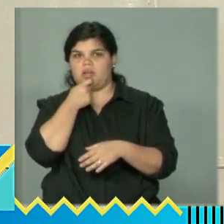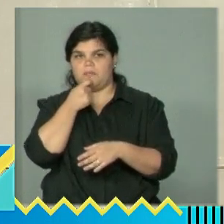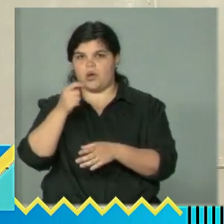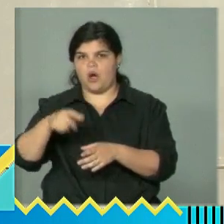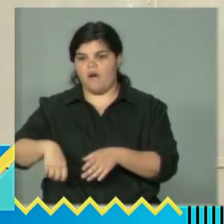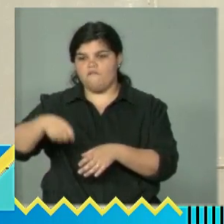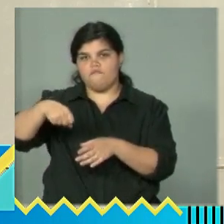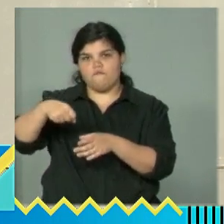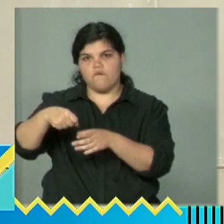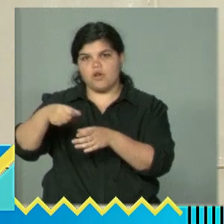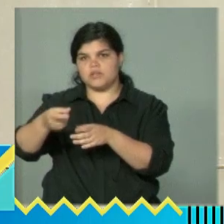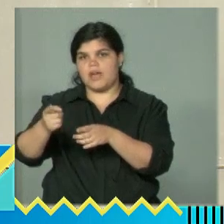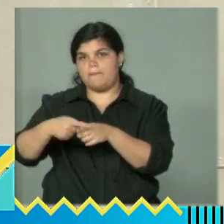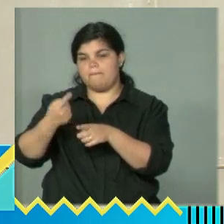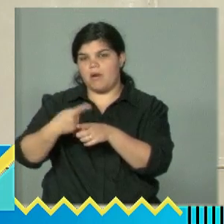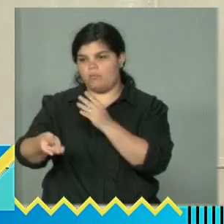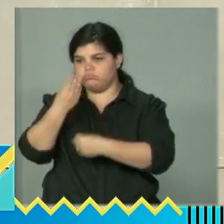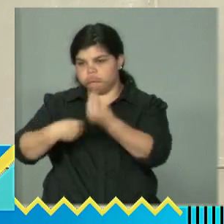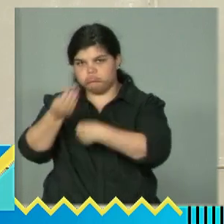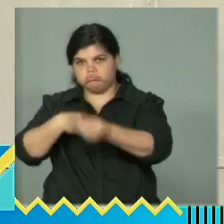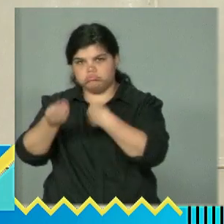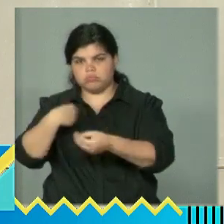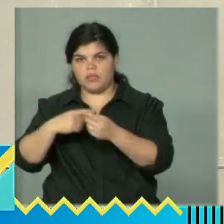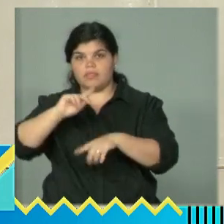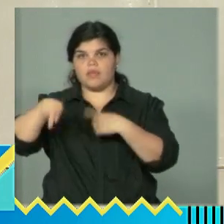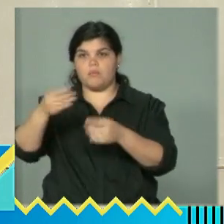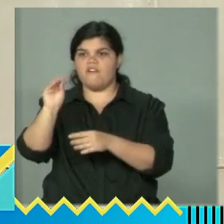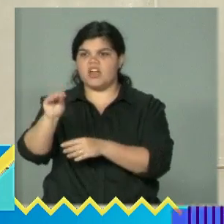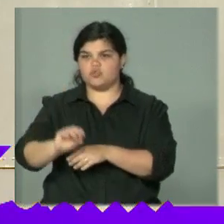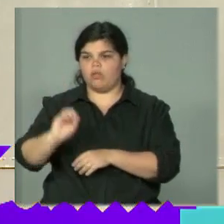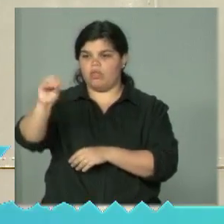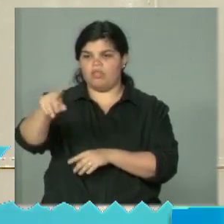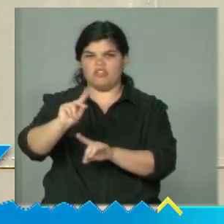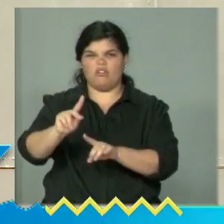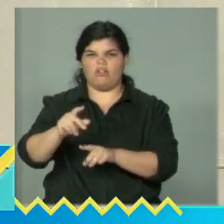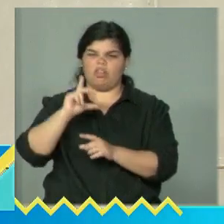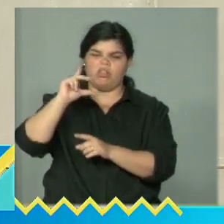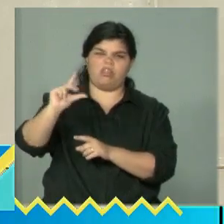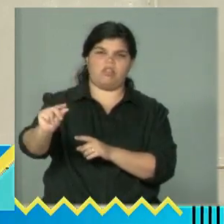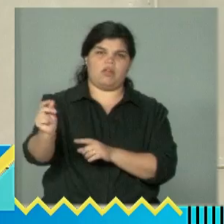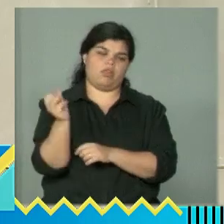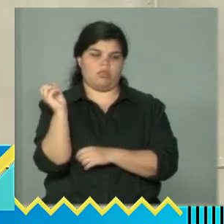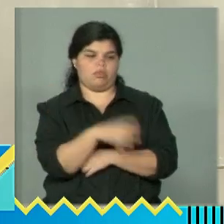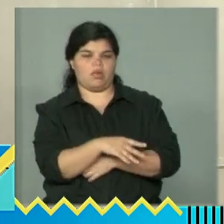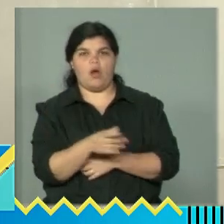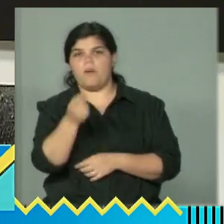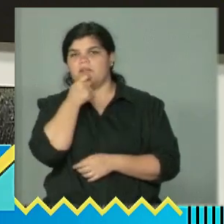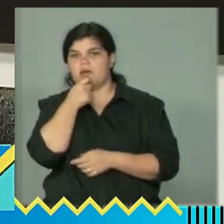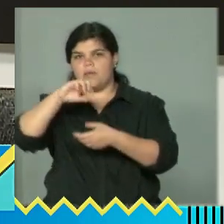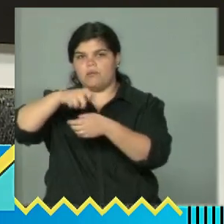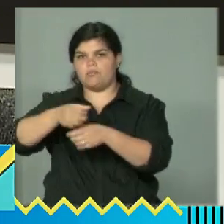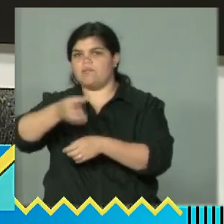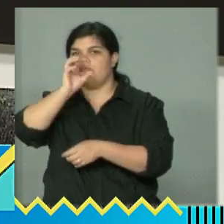papa y se la terminan y no quieren ir al techo de basura que está más lejos y lo tiran por ahí. O agarran una botella y la tiran.